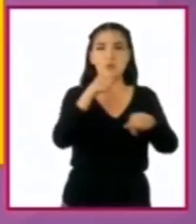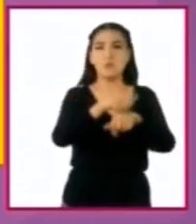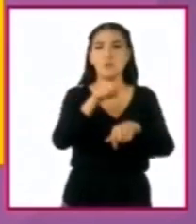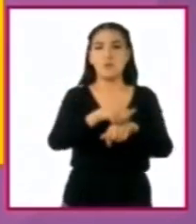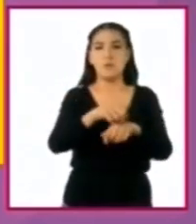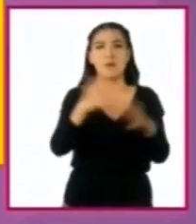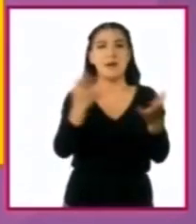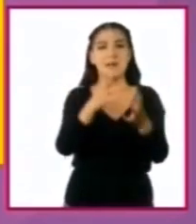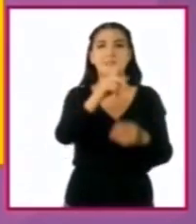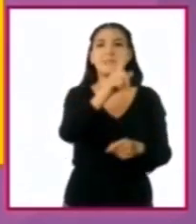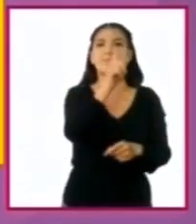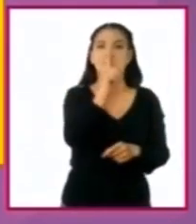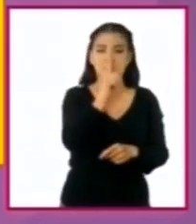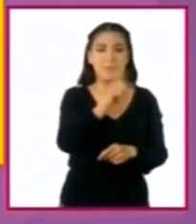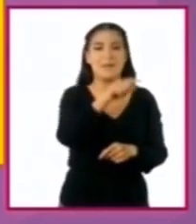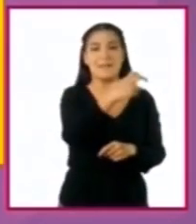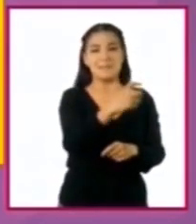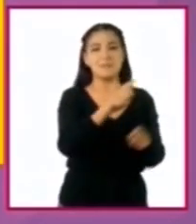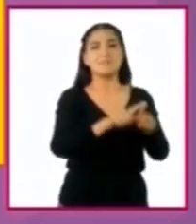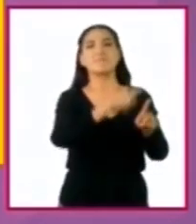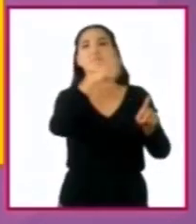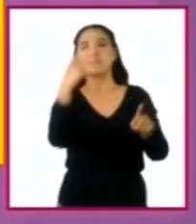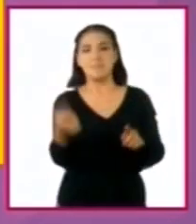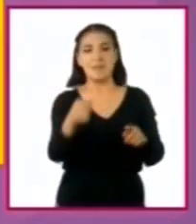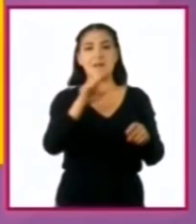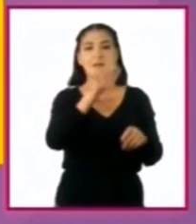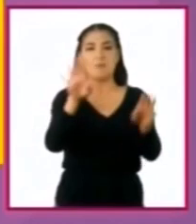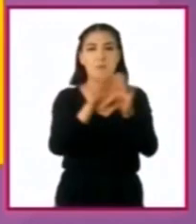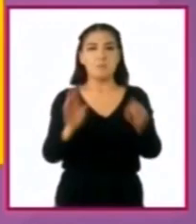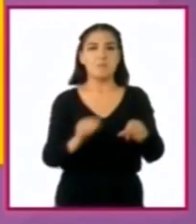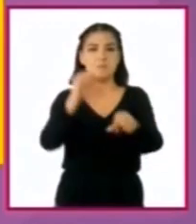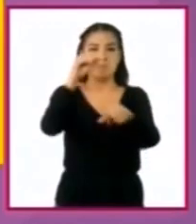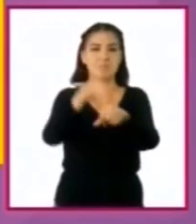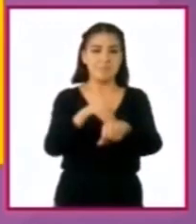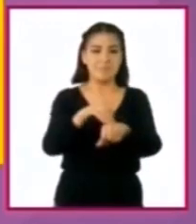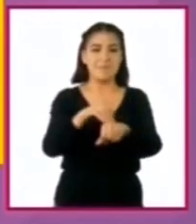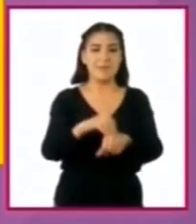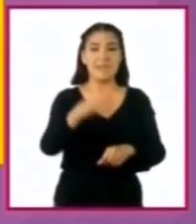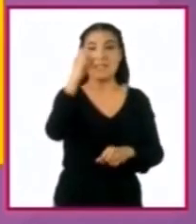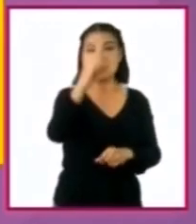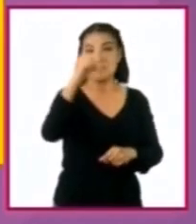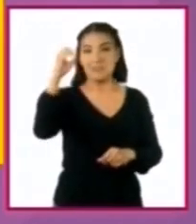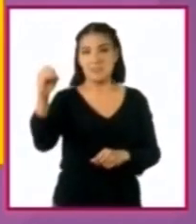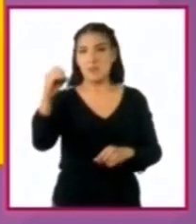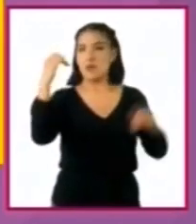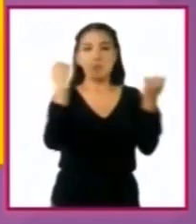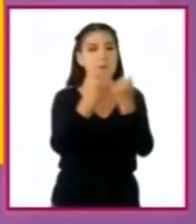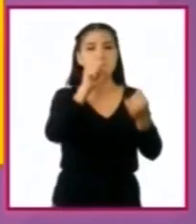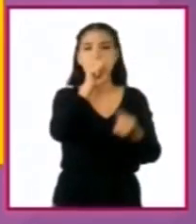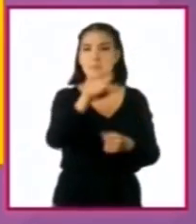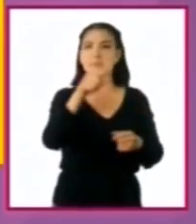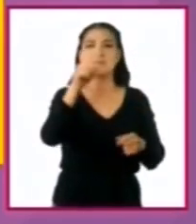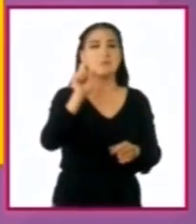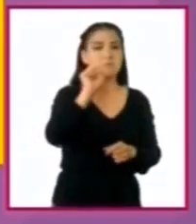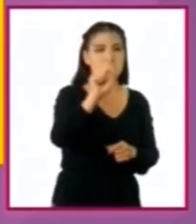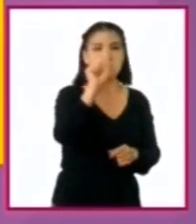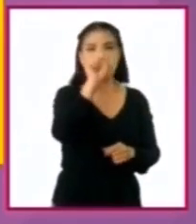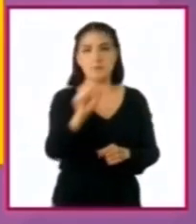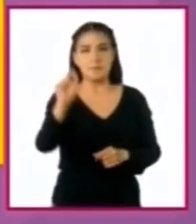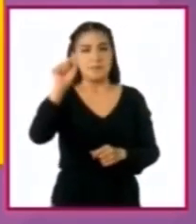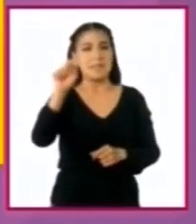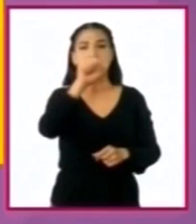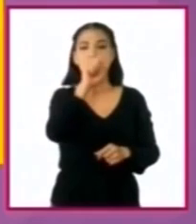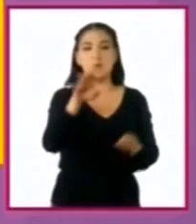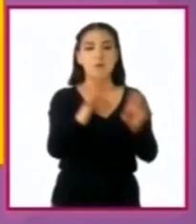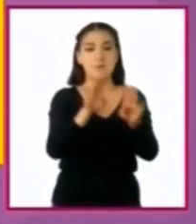hacer la división. Para ello se agregan en el dividendo tanto ceros como cifras decimales tiene el divisor. El